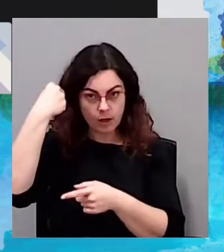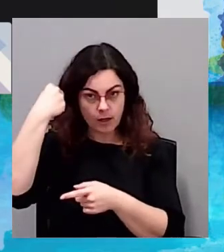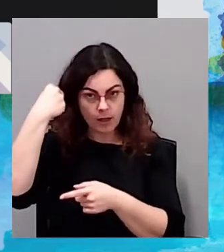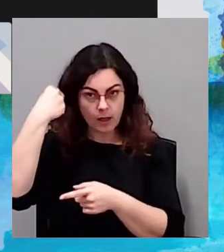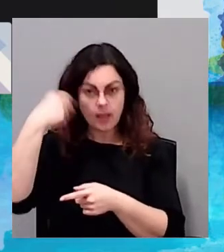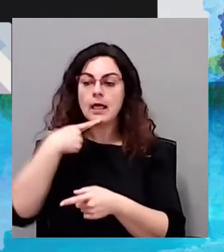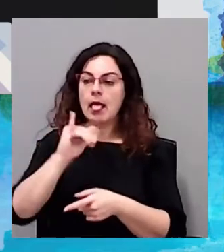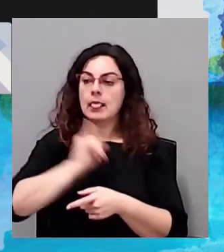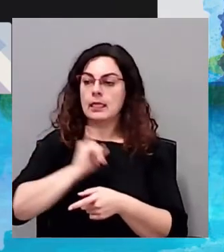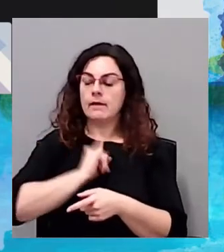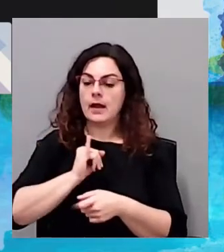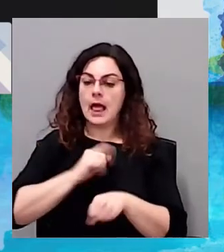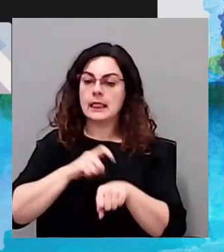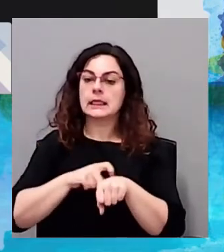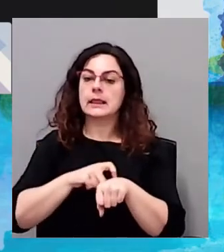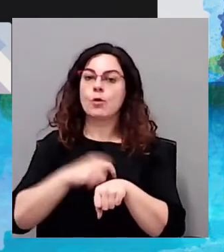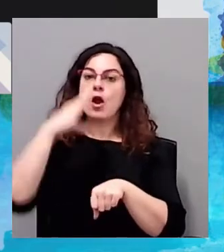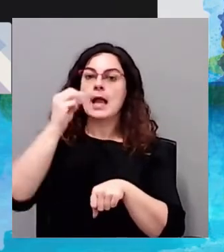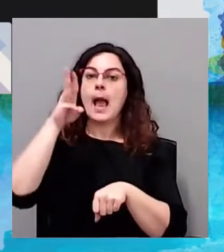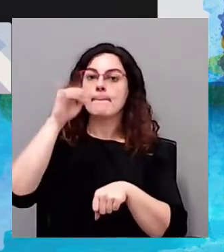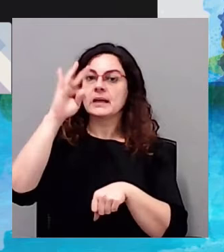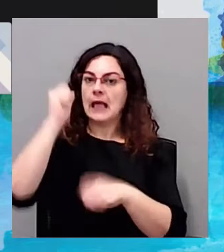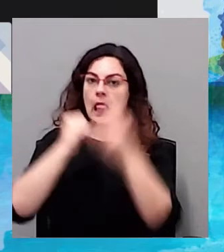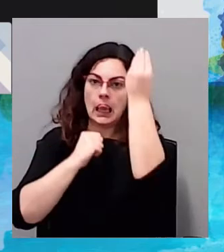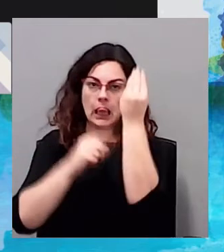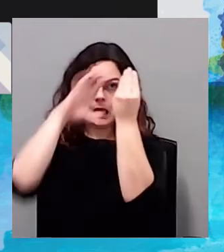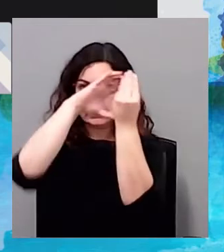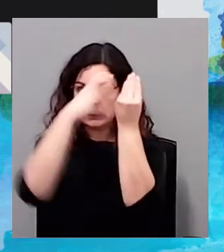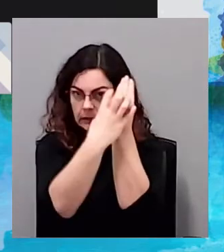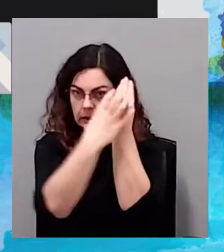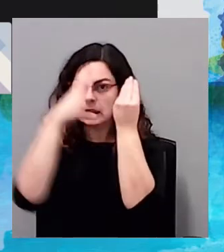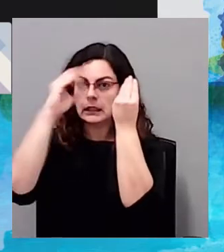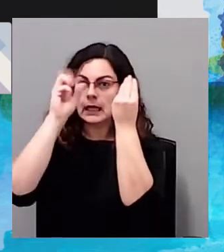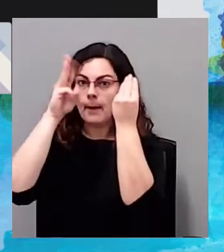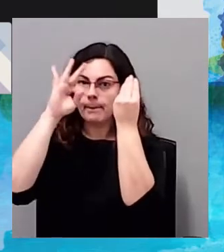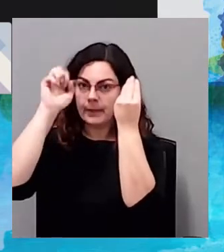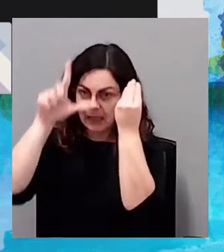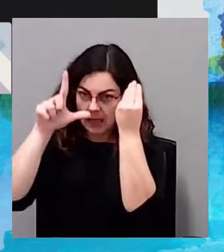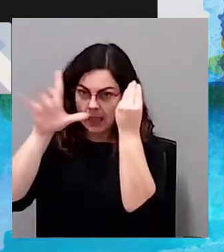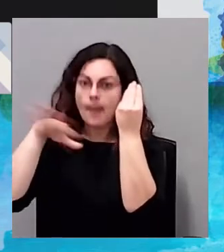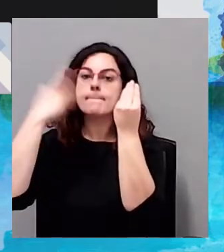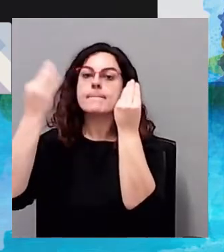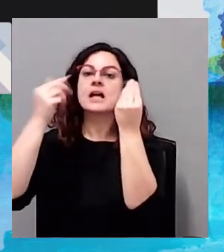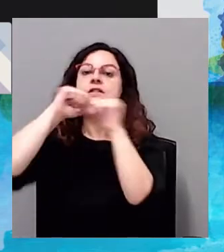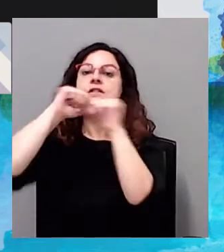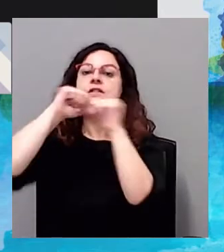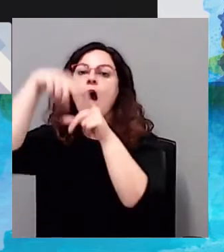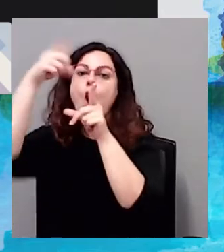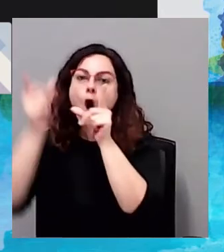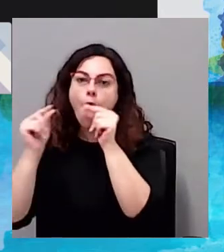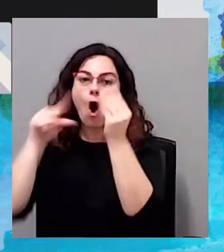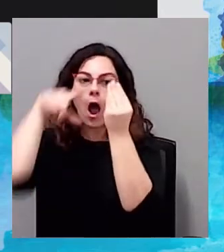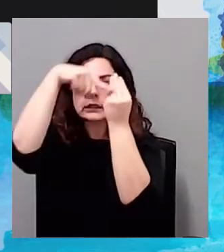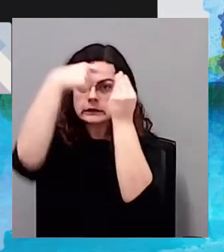identificar el tipo de capitel, por ejemplo, y explicar qué tipo de, por qué tiene unas volutas que parecen hojas que caen y